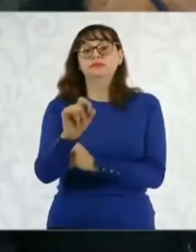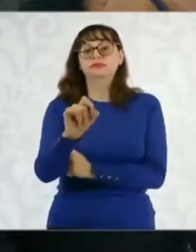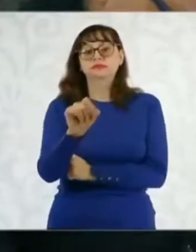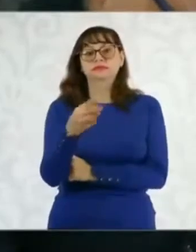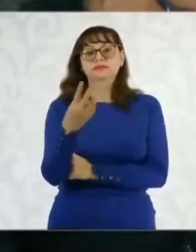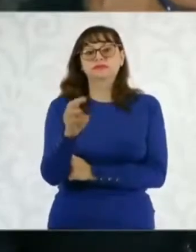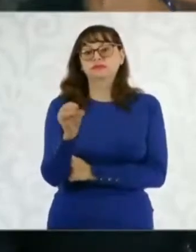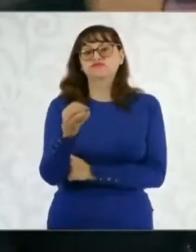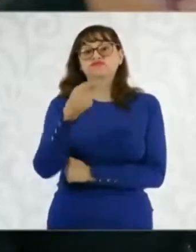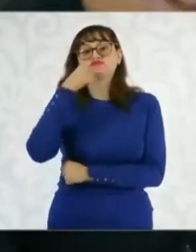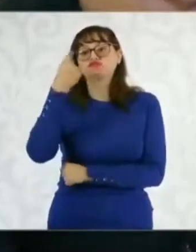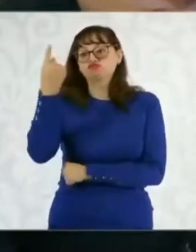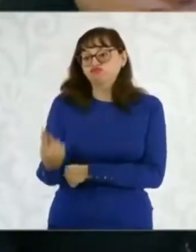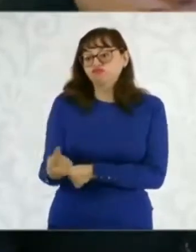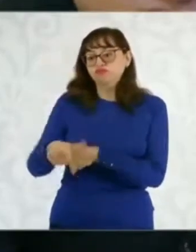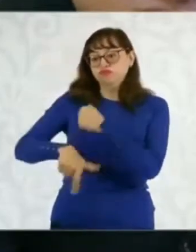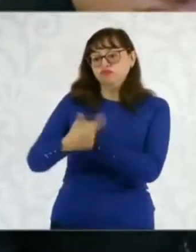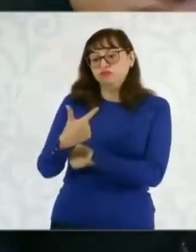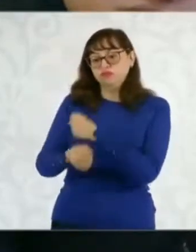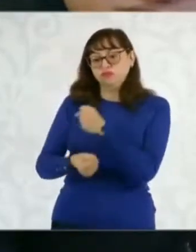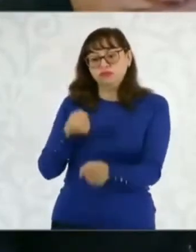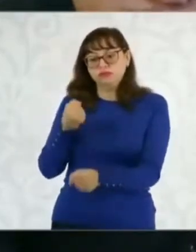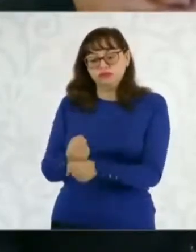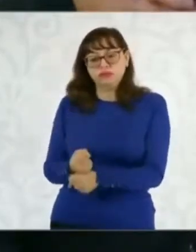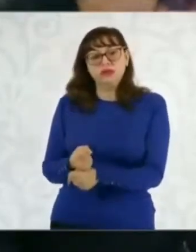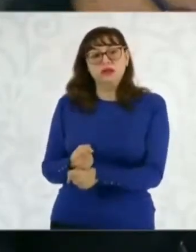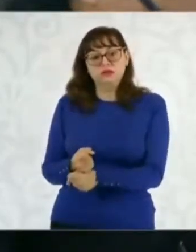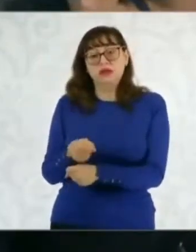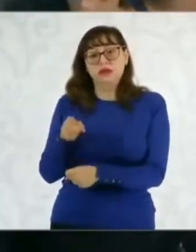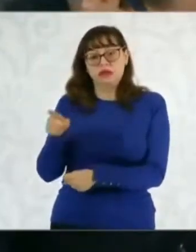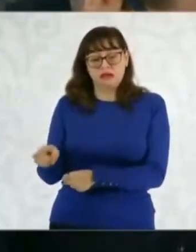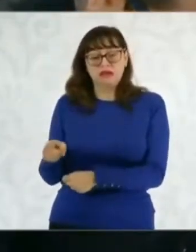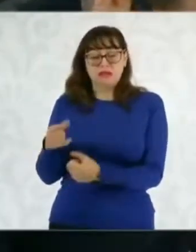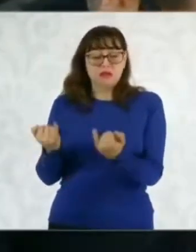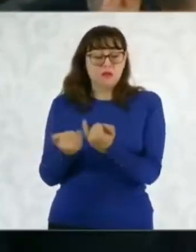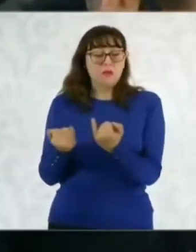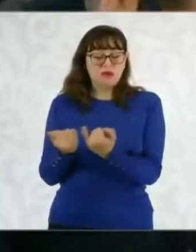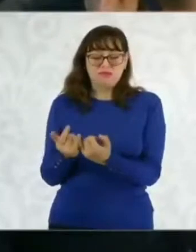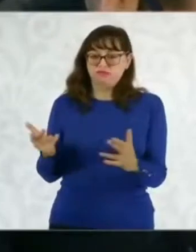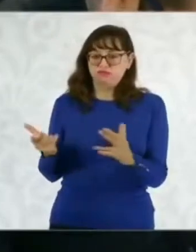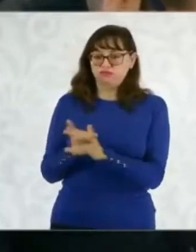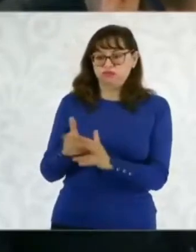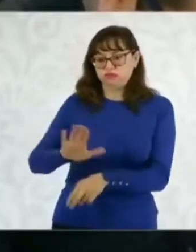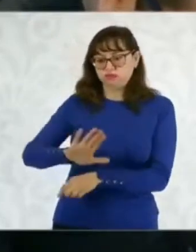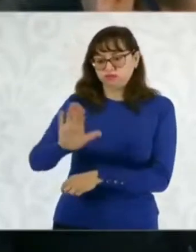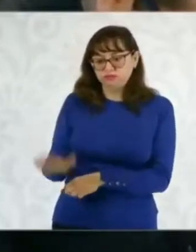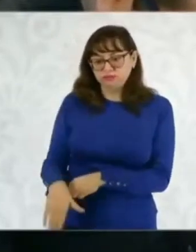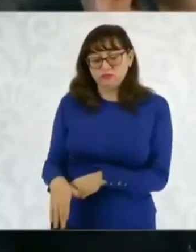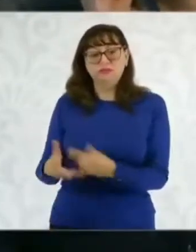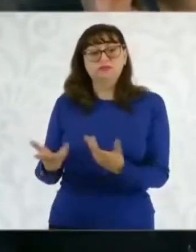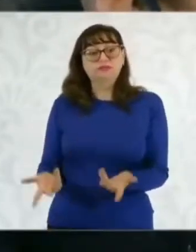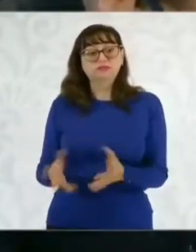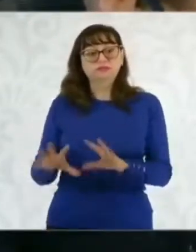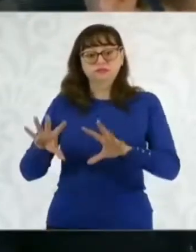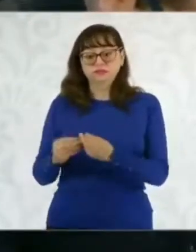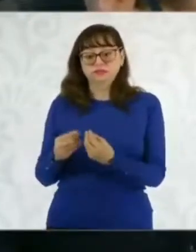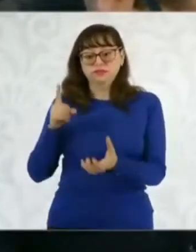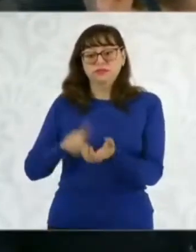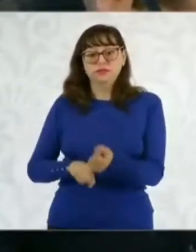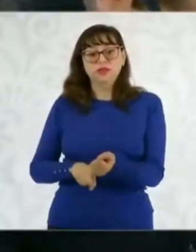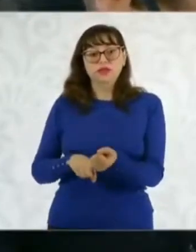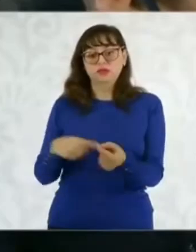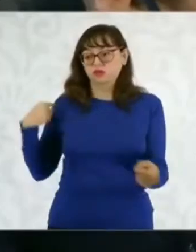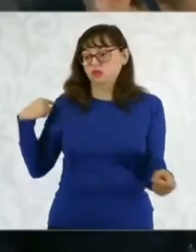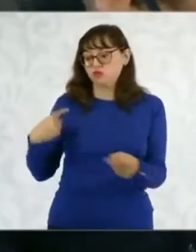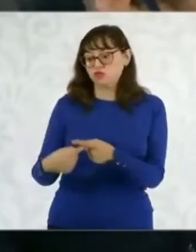menor Liliana, de 12 años, que fue asesinada en la capital chiapaneca, con el que se suman ya 24 feminicidios en lo